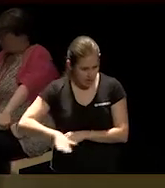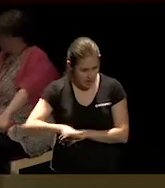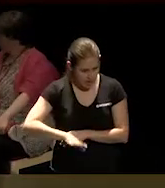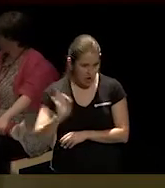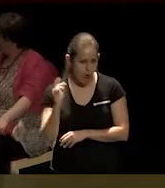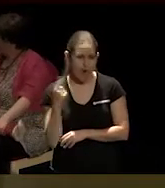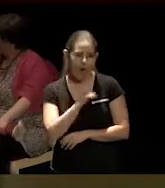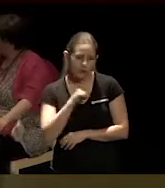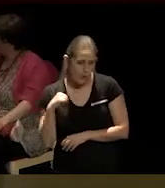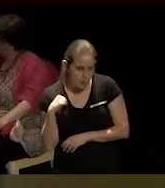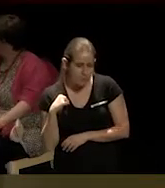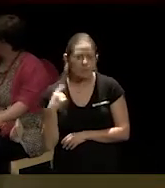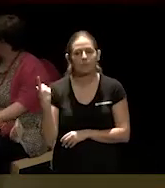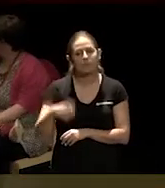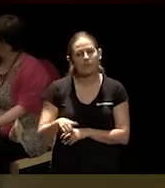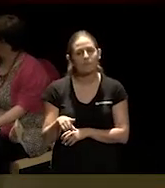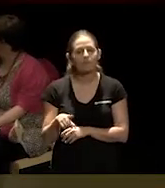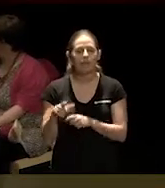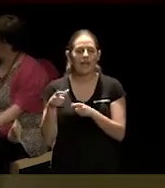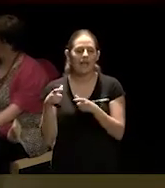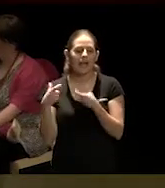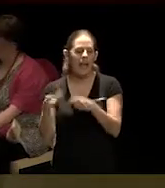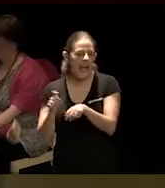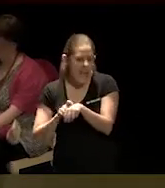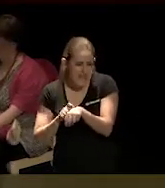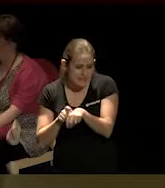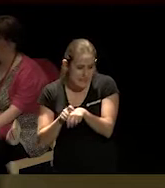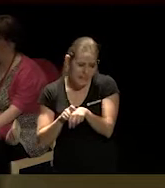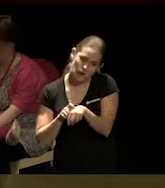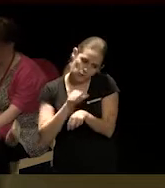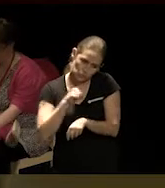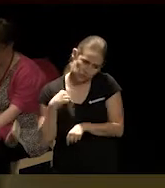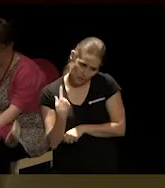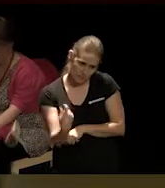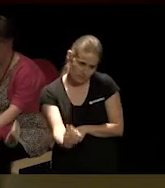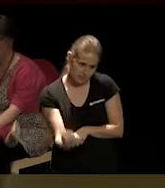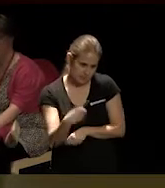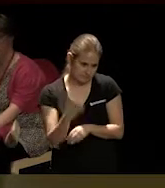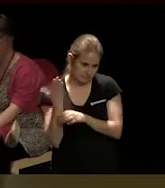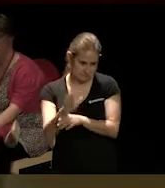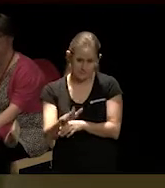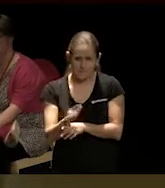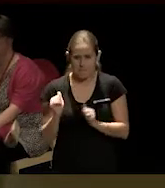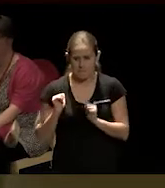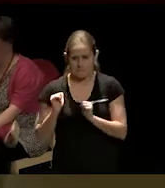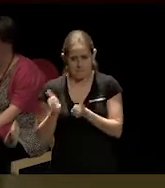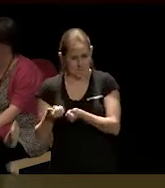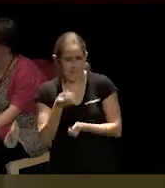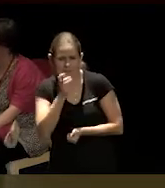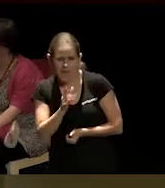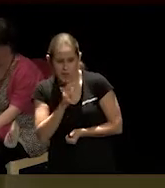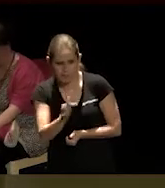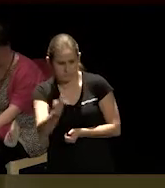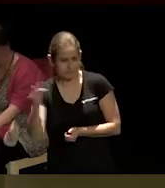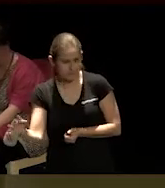necesidad de cubrir espectros también de carácter nacional, a veces internacional, por proyectos. Vamos a comenzar con el proyecto que viene de Madrid,